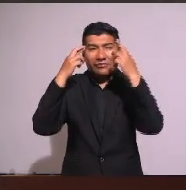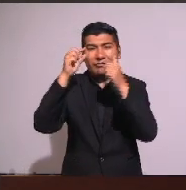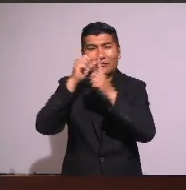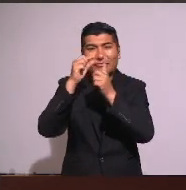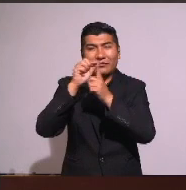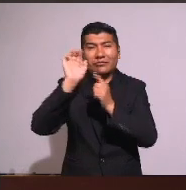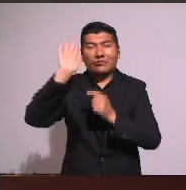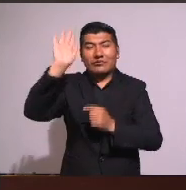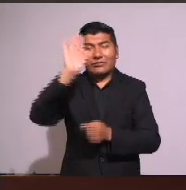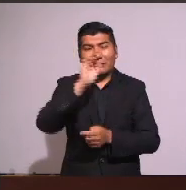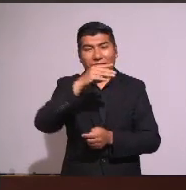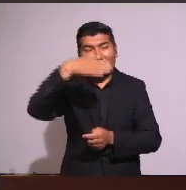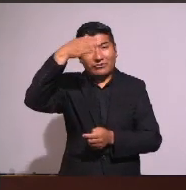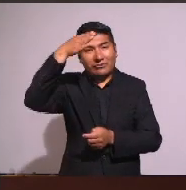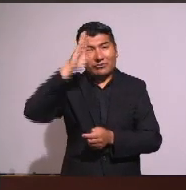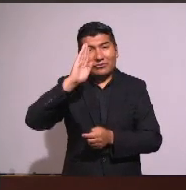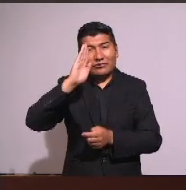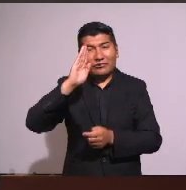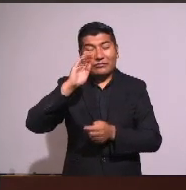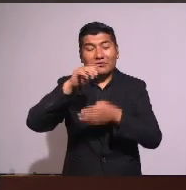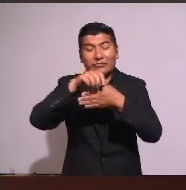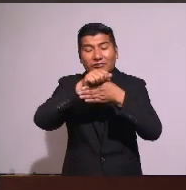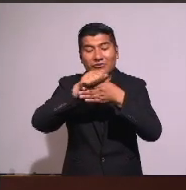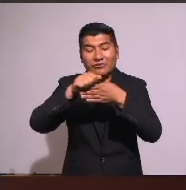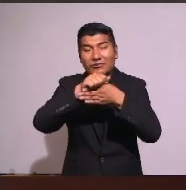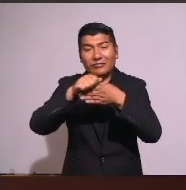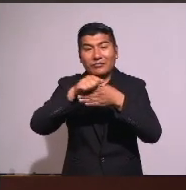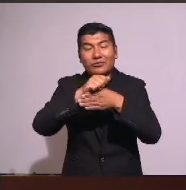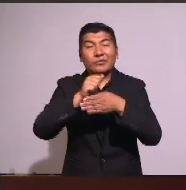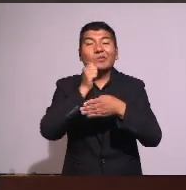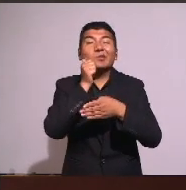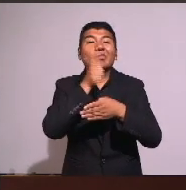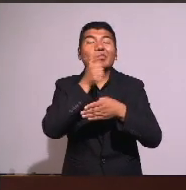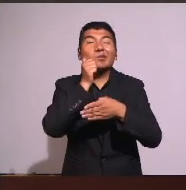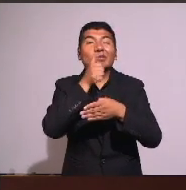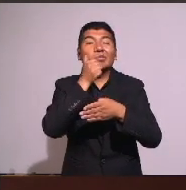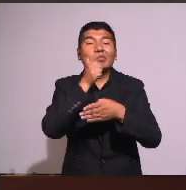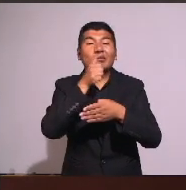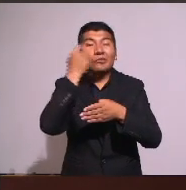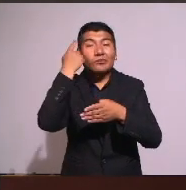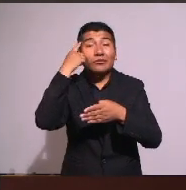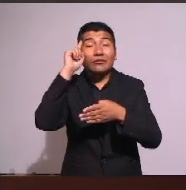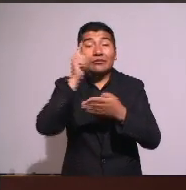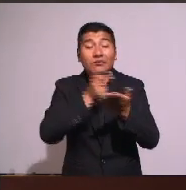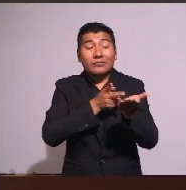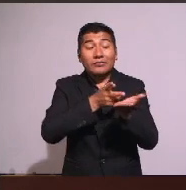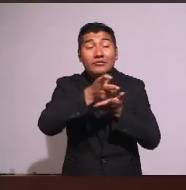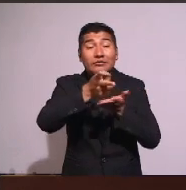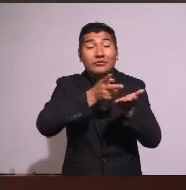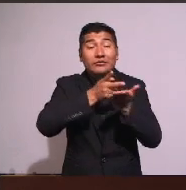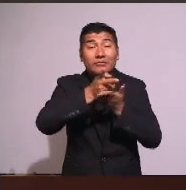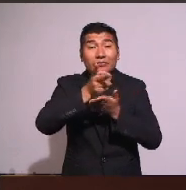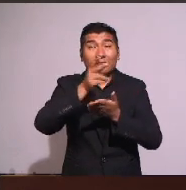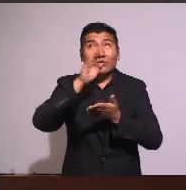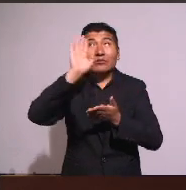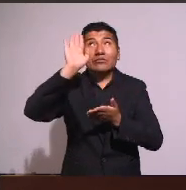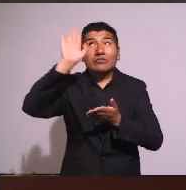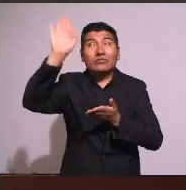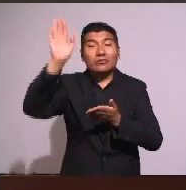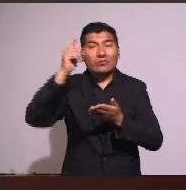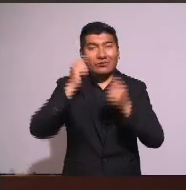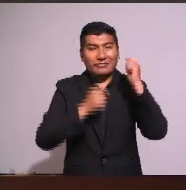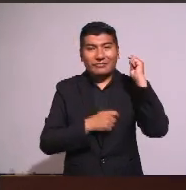de Dios, hacer la práctica diaria para ser realmente sus